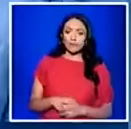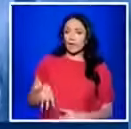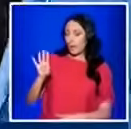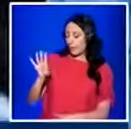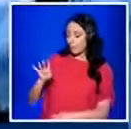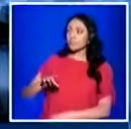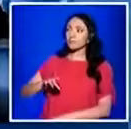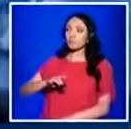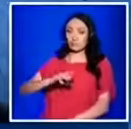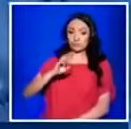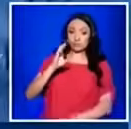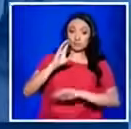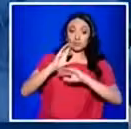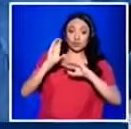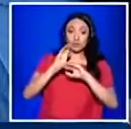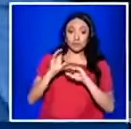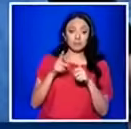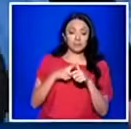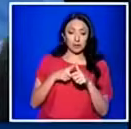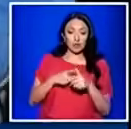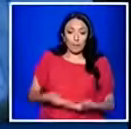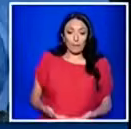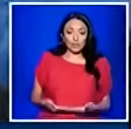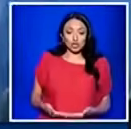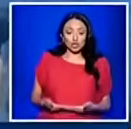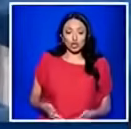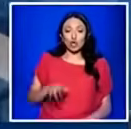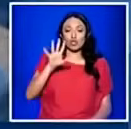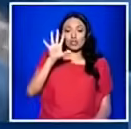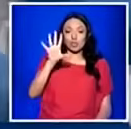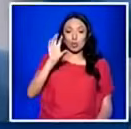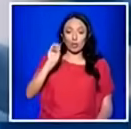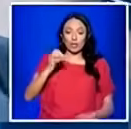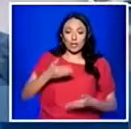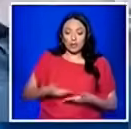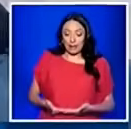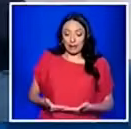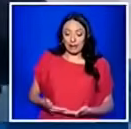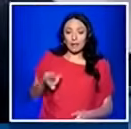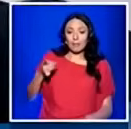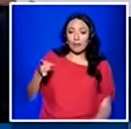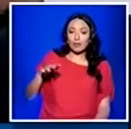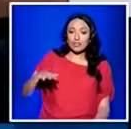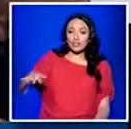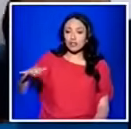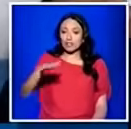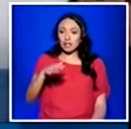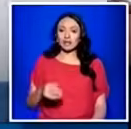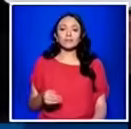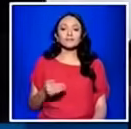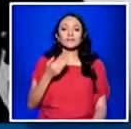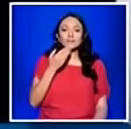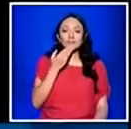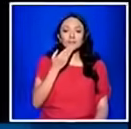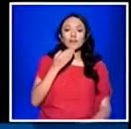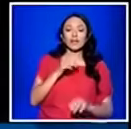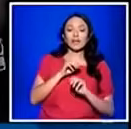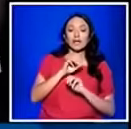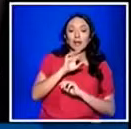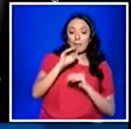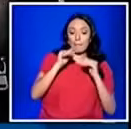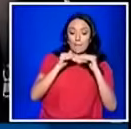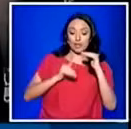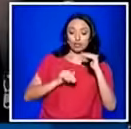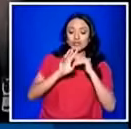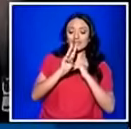Las recomendaciones son pesar más de 50 kilos, tener más de 17 años y menos de 65 años,